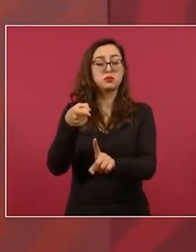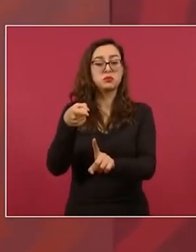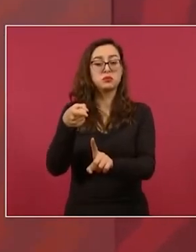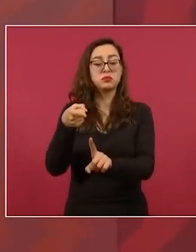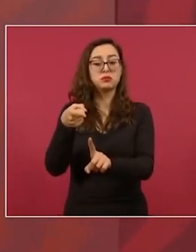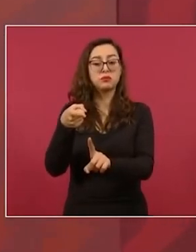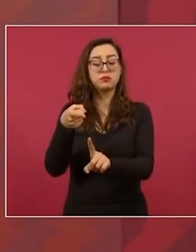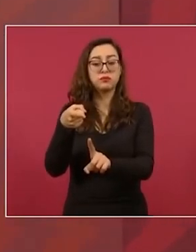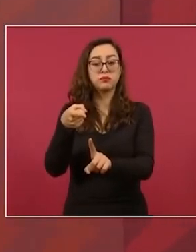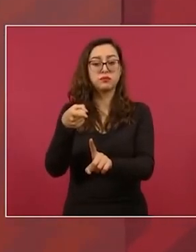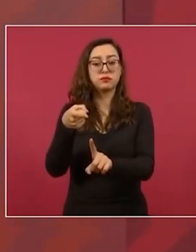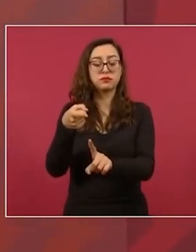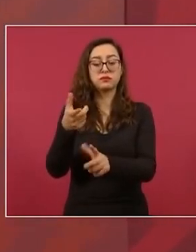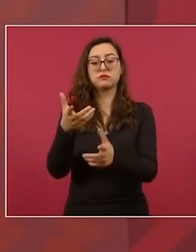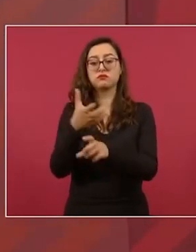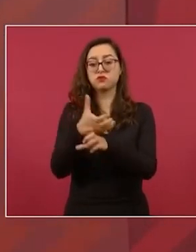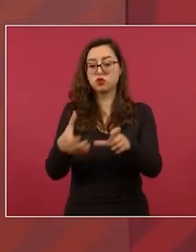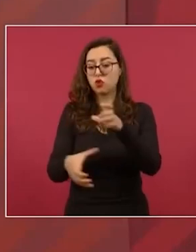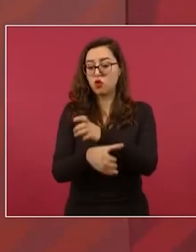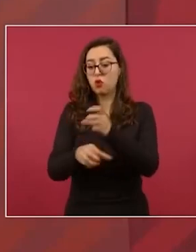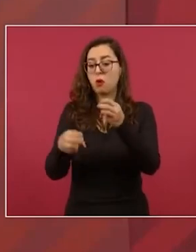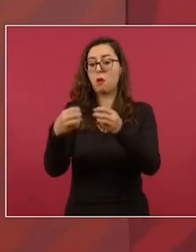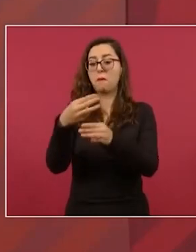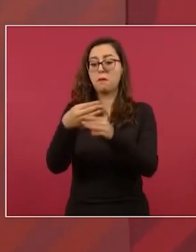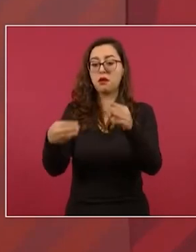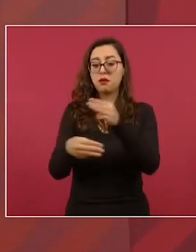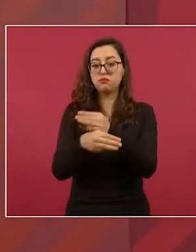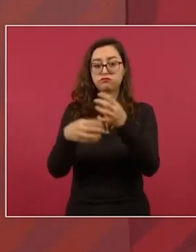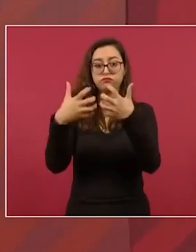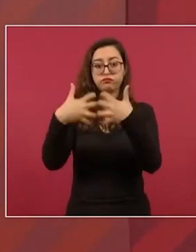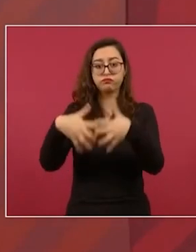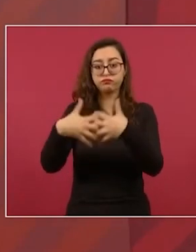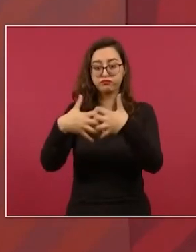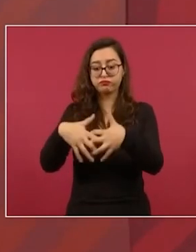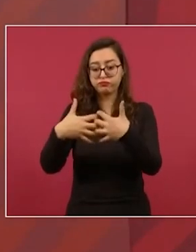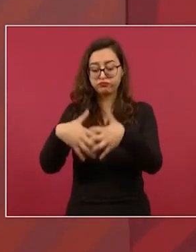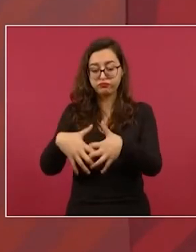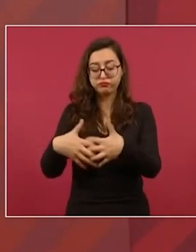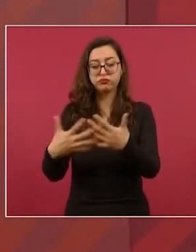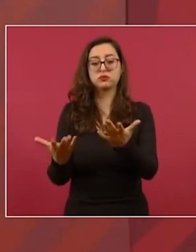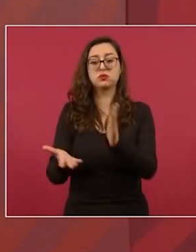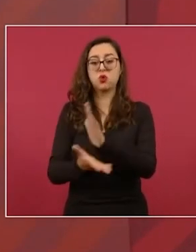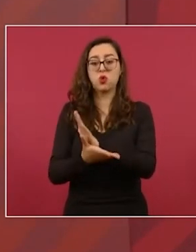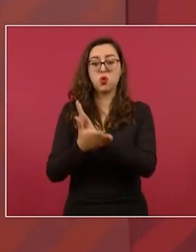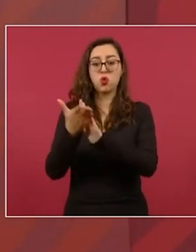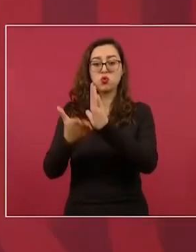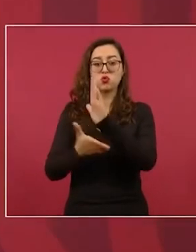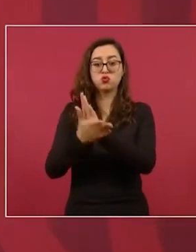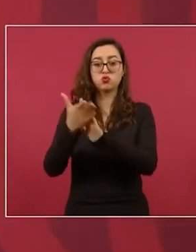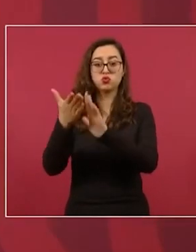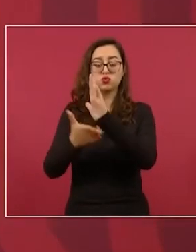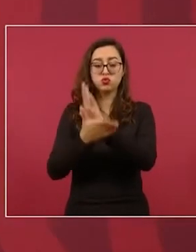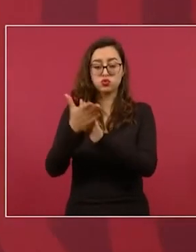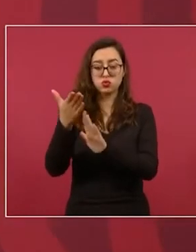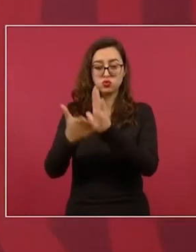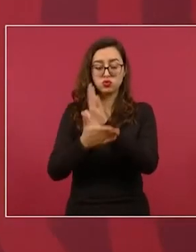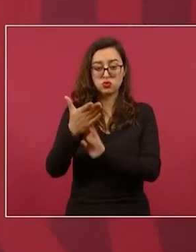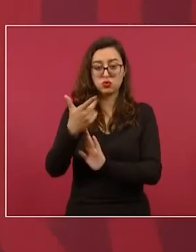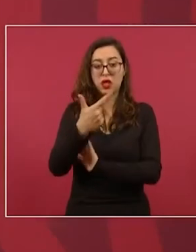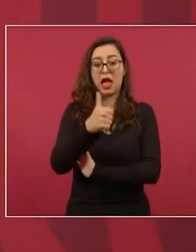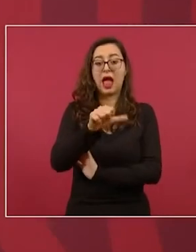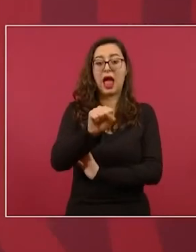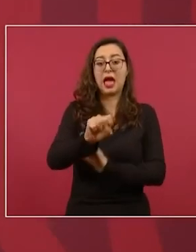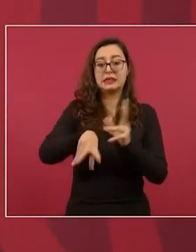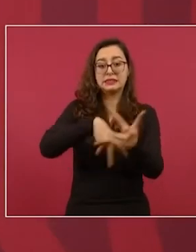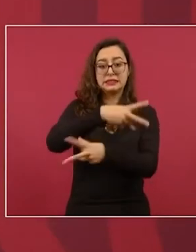más que nada equipos para la construcción de plantas de liquefacción, de gas.